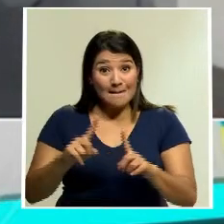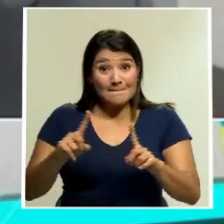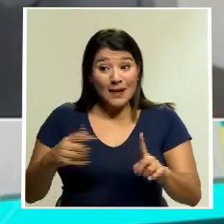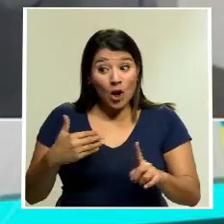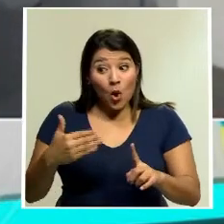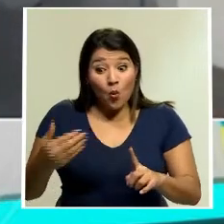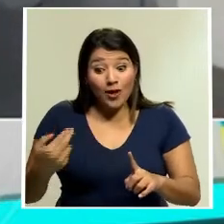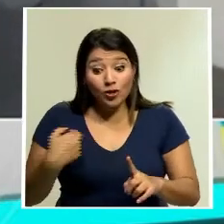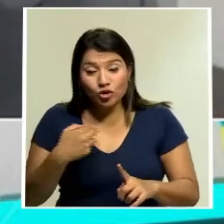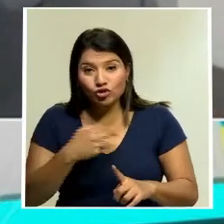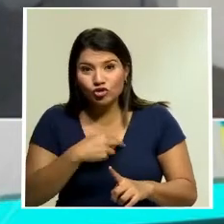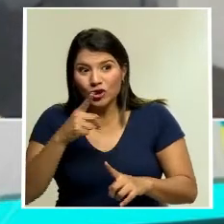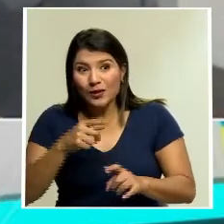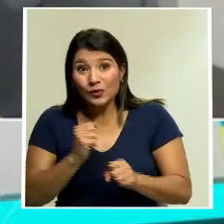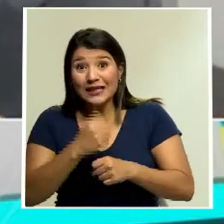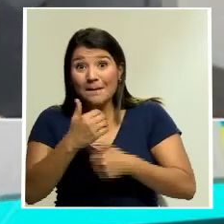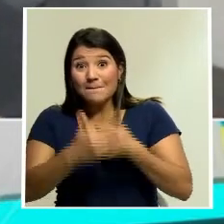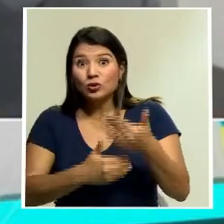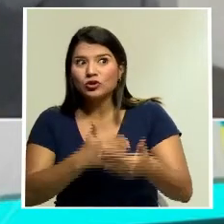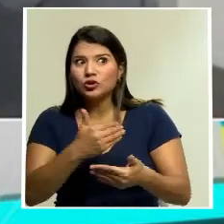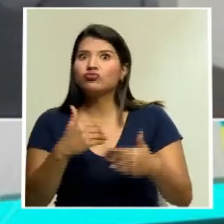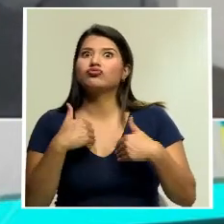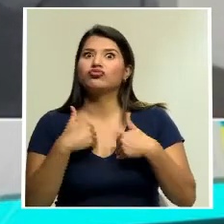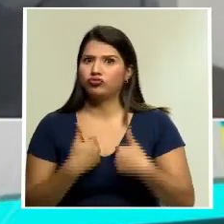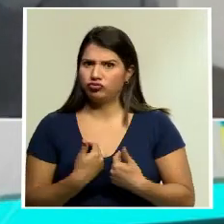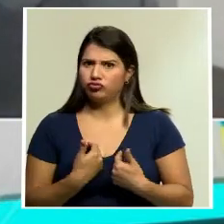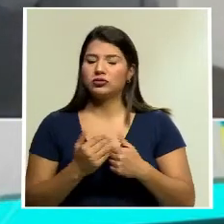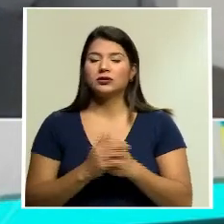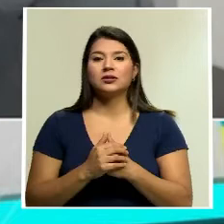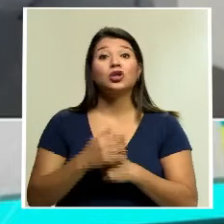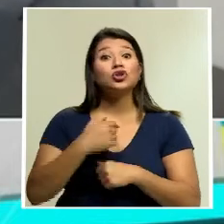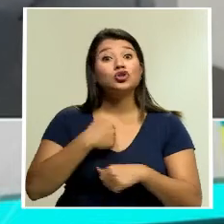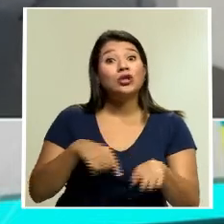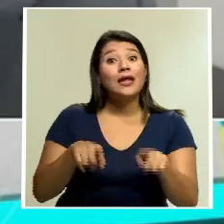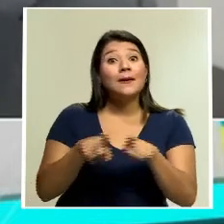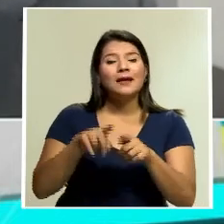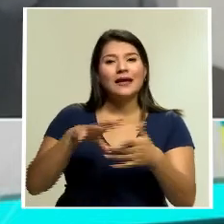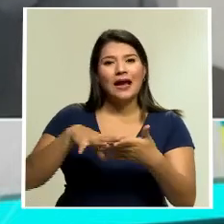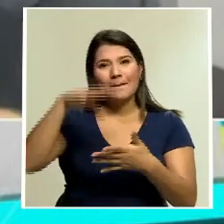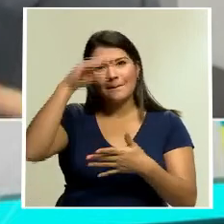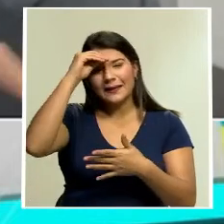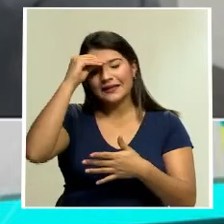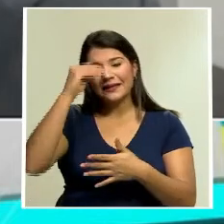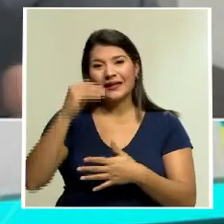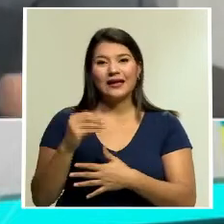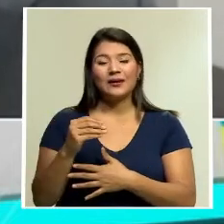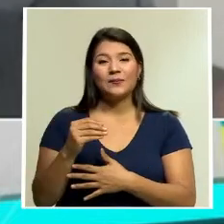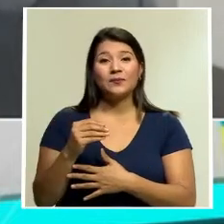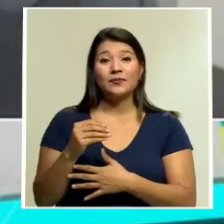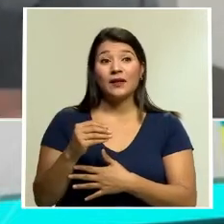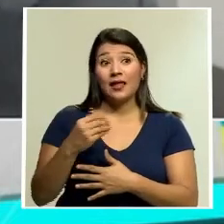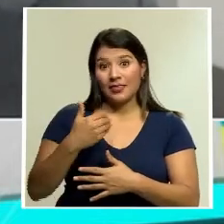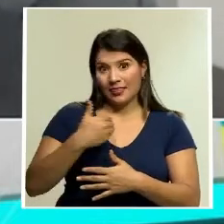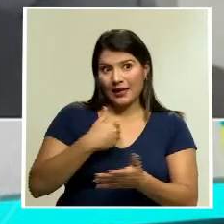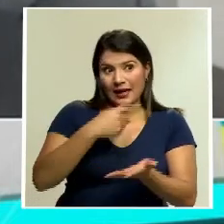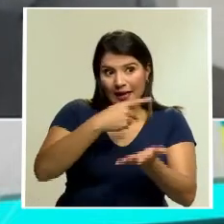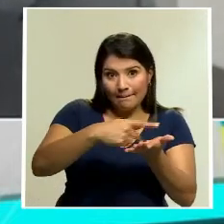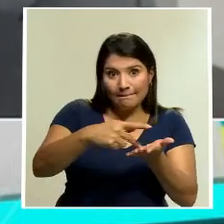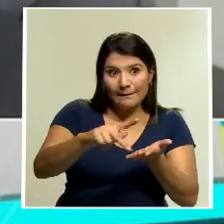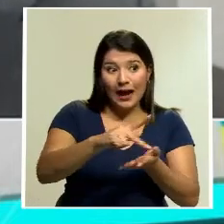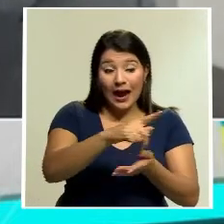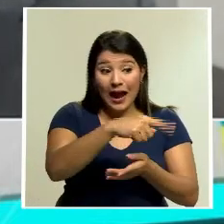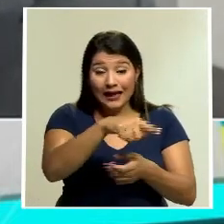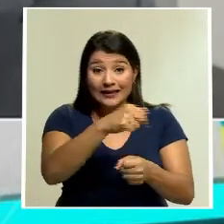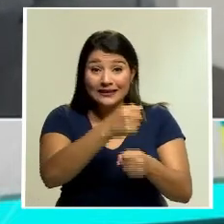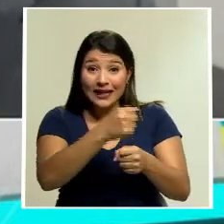otro lado se le hace pesado. Aprendí también incluso a tener que pagarle a algunos